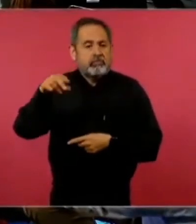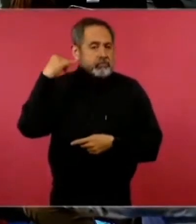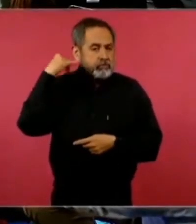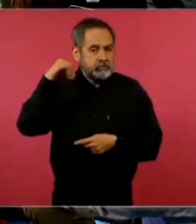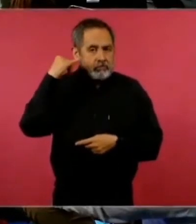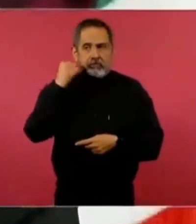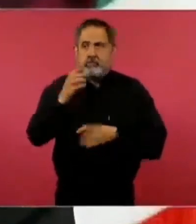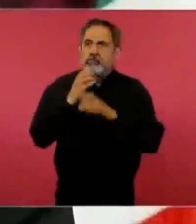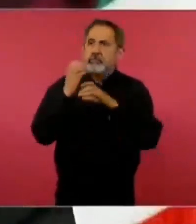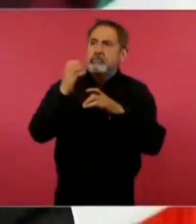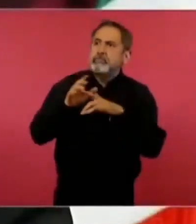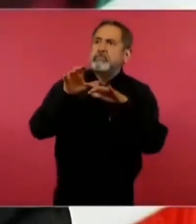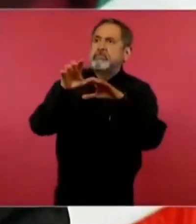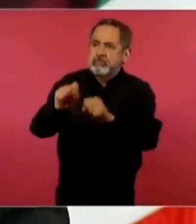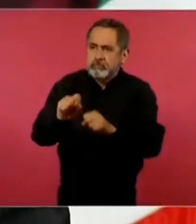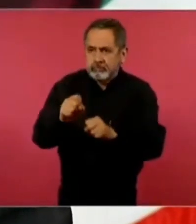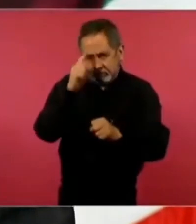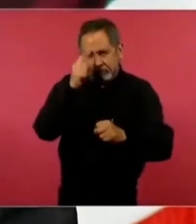los camiones.